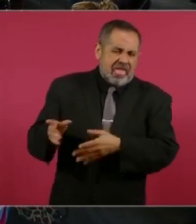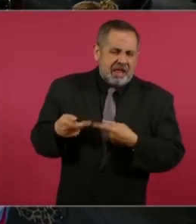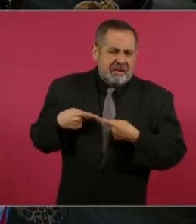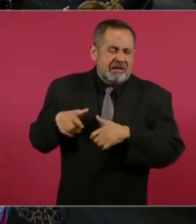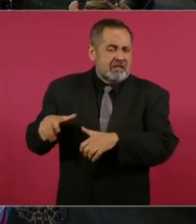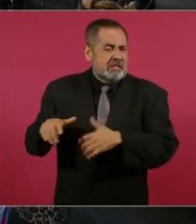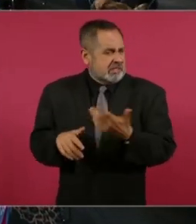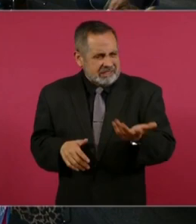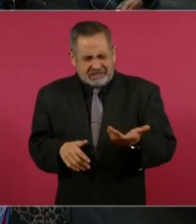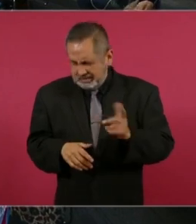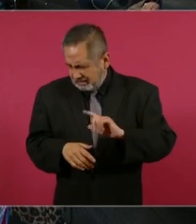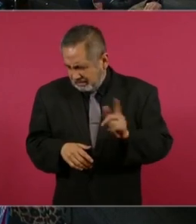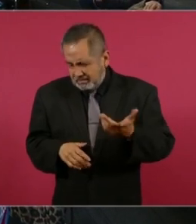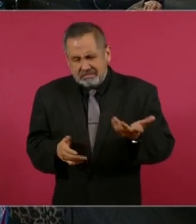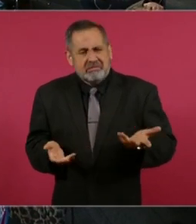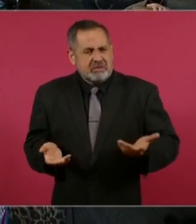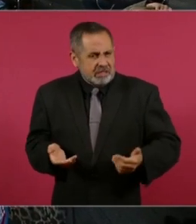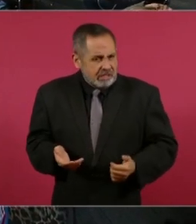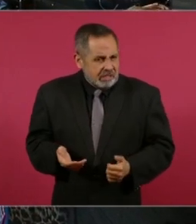¿Por qué te conviertes